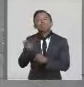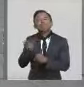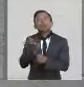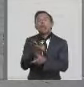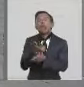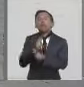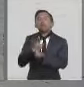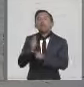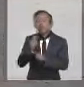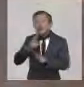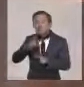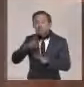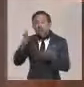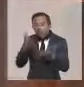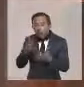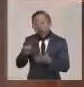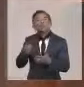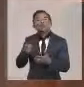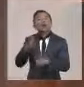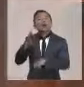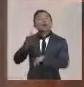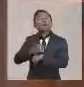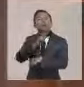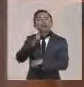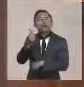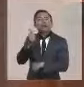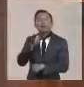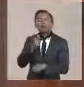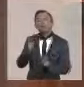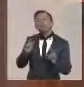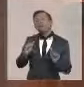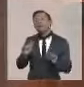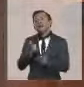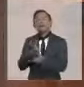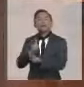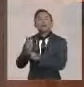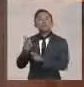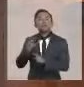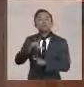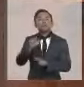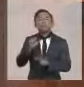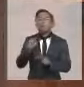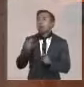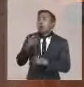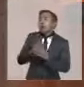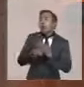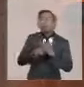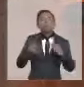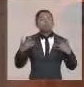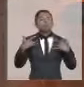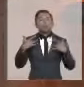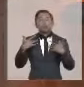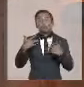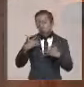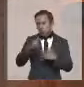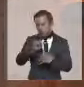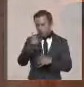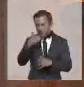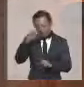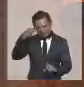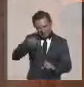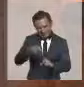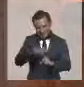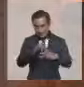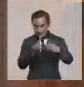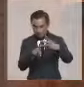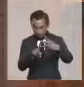sus consecuencias y se han deslindado las responsabilidades. Ahora, nada más quería, en el tercer punto, que para mí es muy importante señalarlo, el